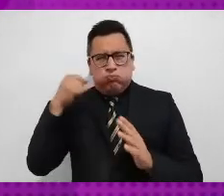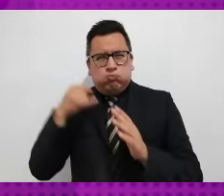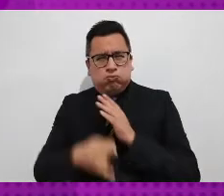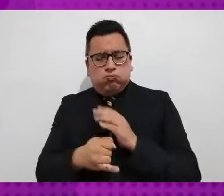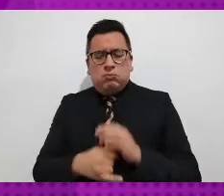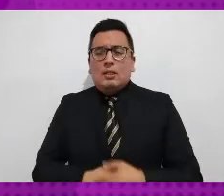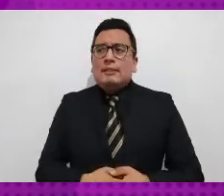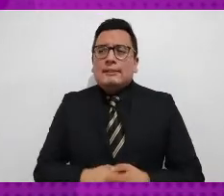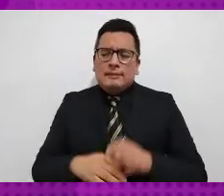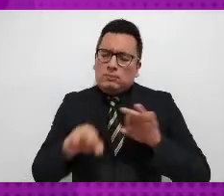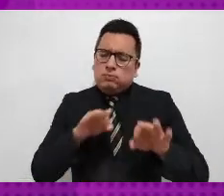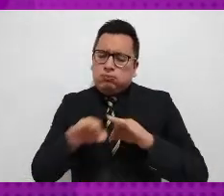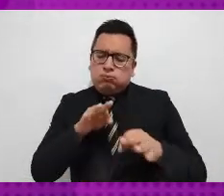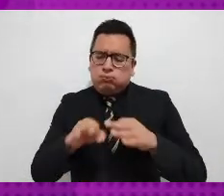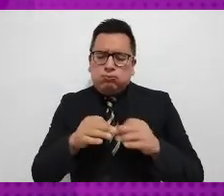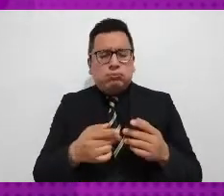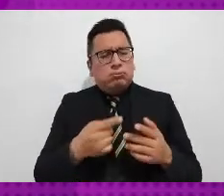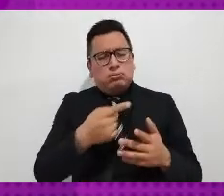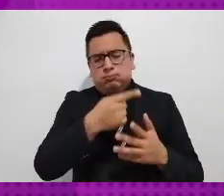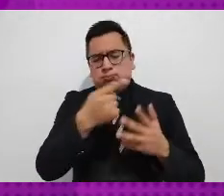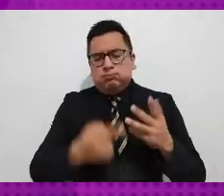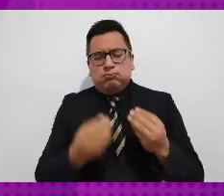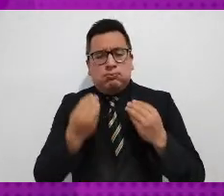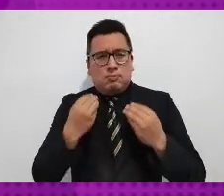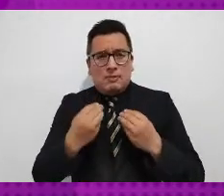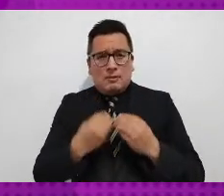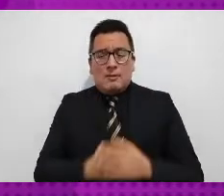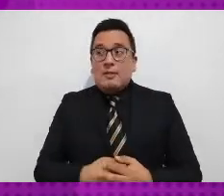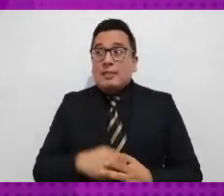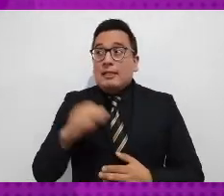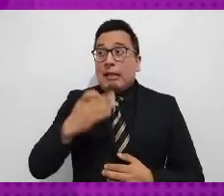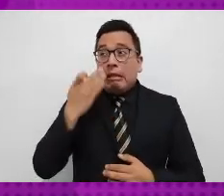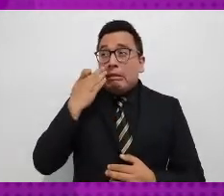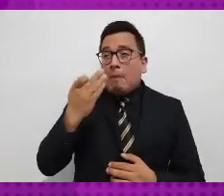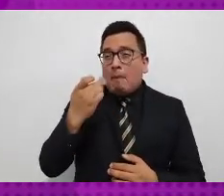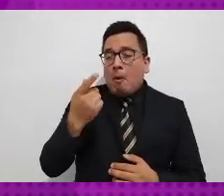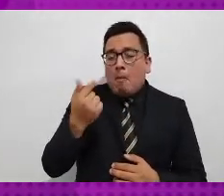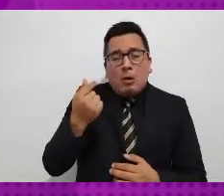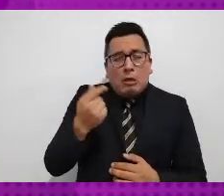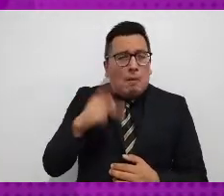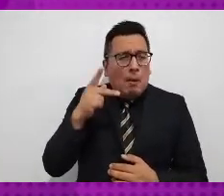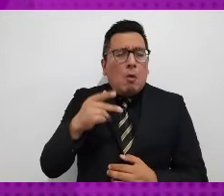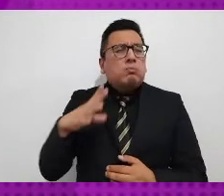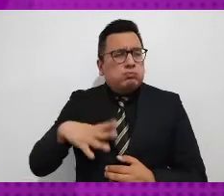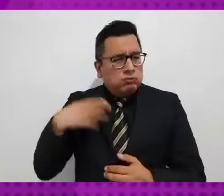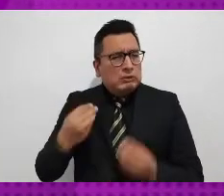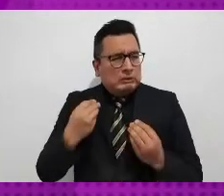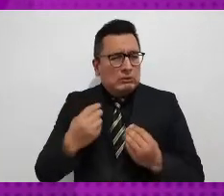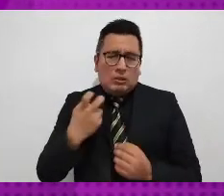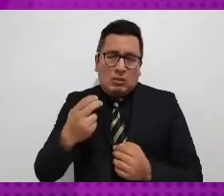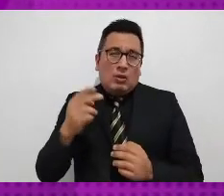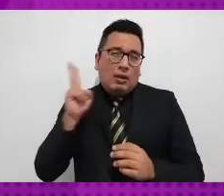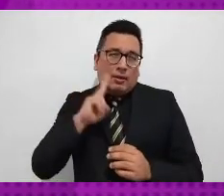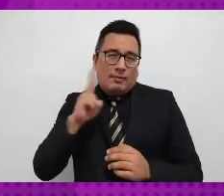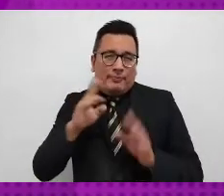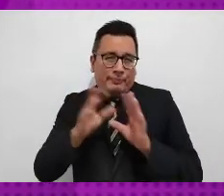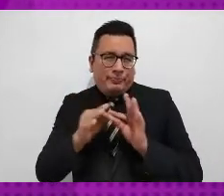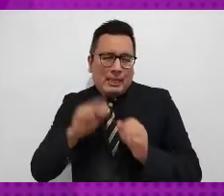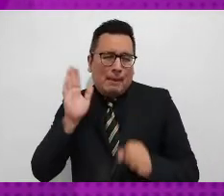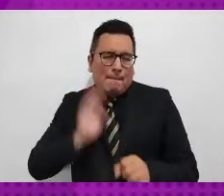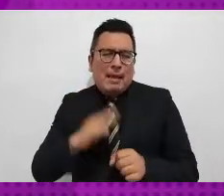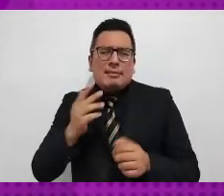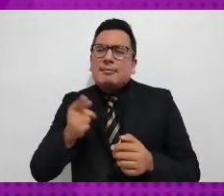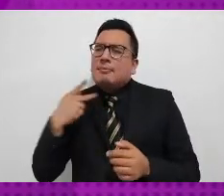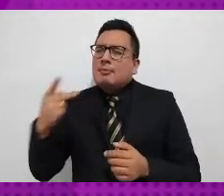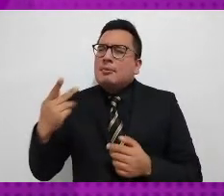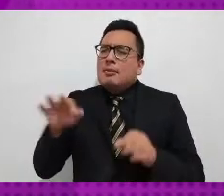mucho en un periodo breve de tiempo, pero que se ha hecho y que me imagino que de eso vamos a platicar, se va a seguir haciendo más en el